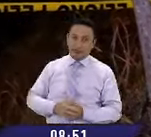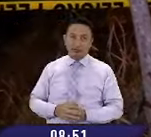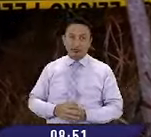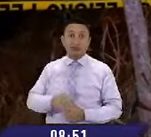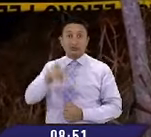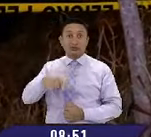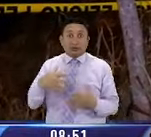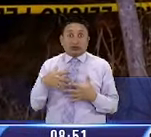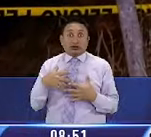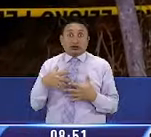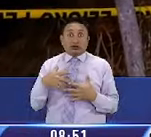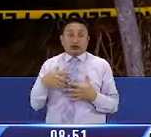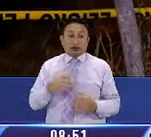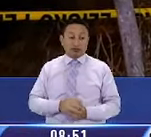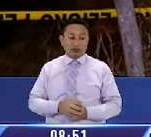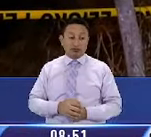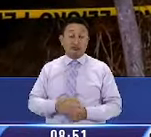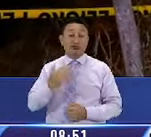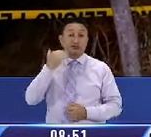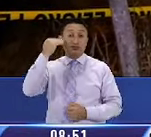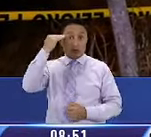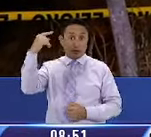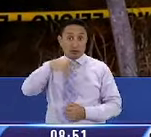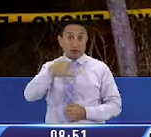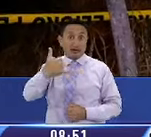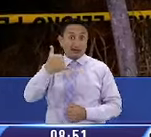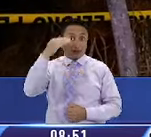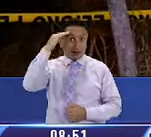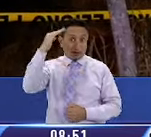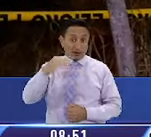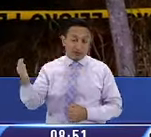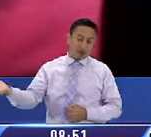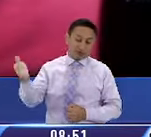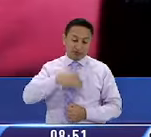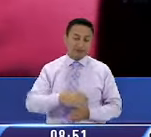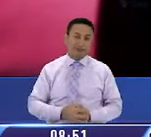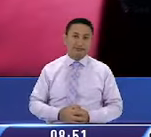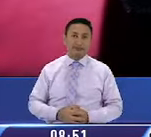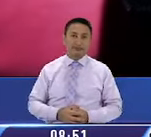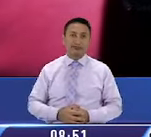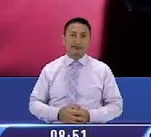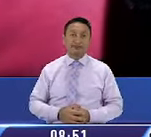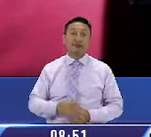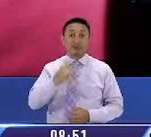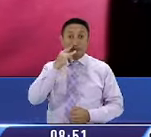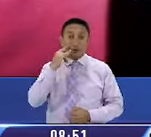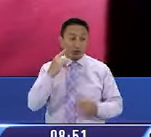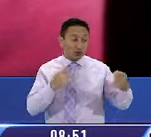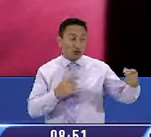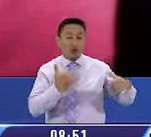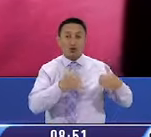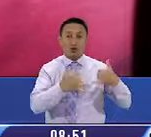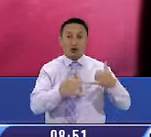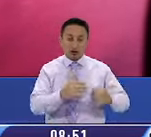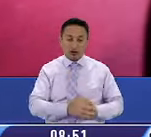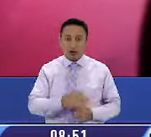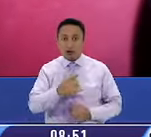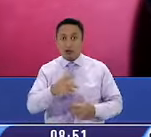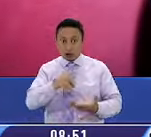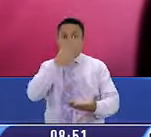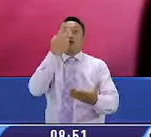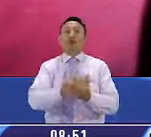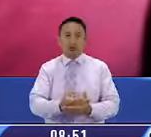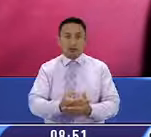apoderó de ellos y fue un adulto quien llamó a las autoridades policiales. Estaban jugando ellos ahí, iba pasando. Yo lo vi que ellos se cayeron,